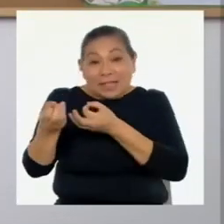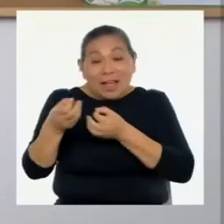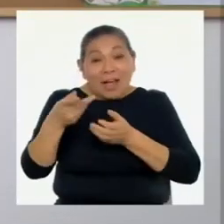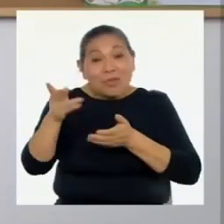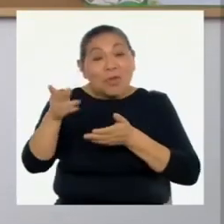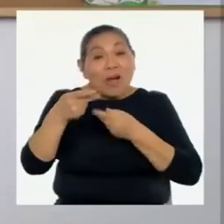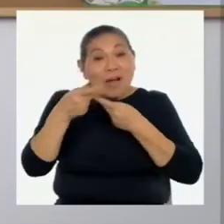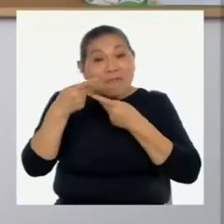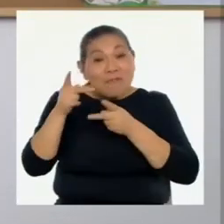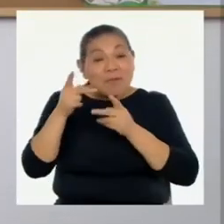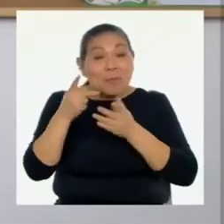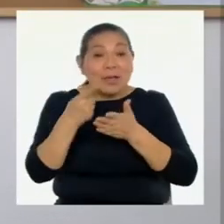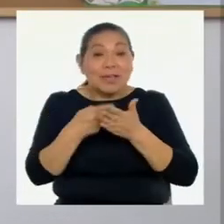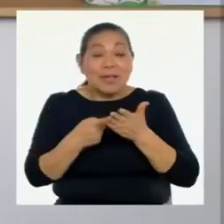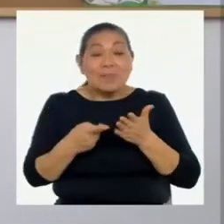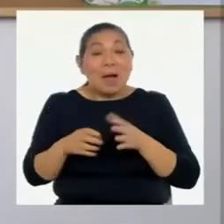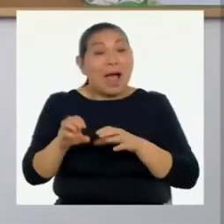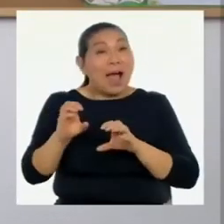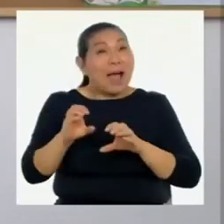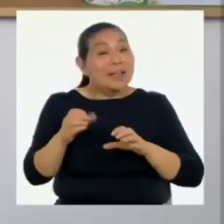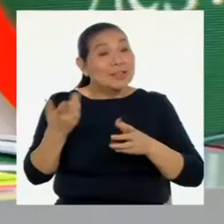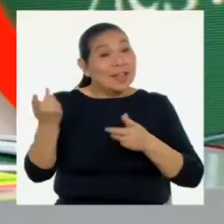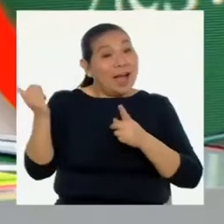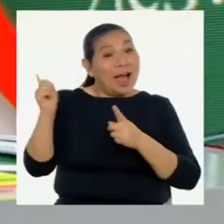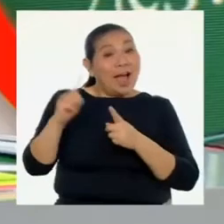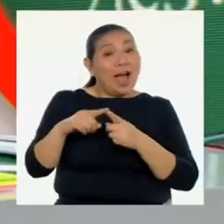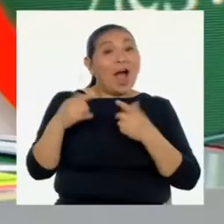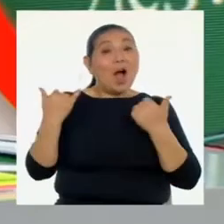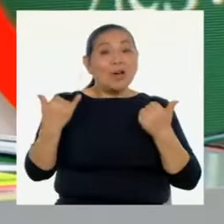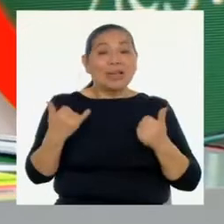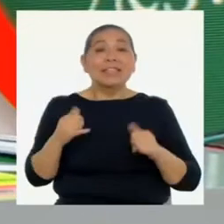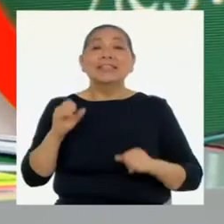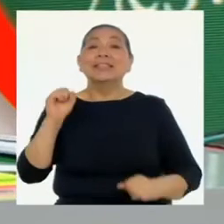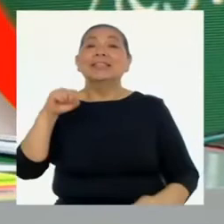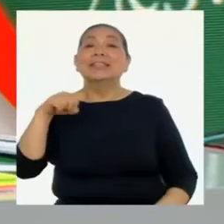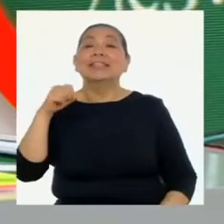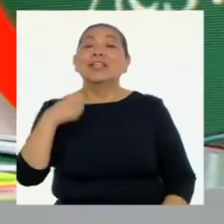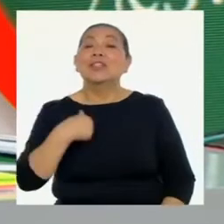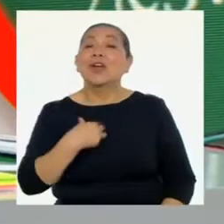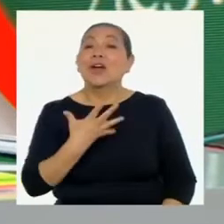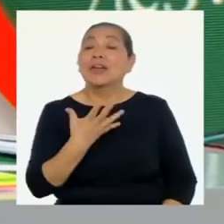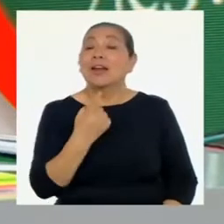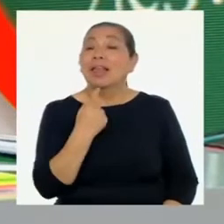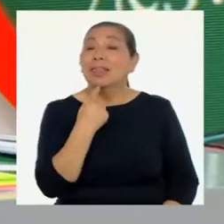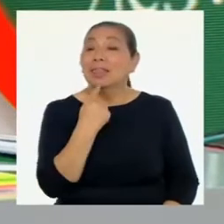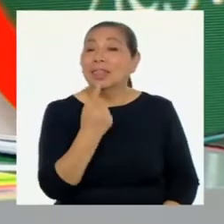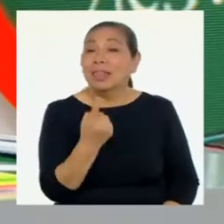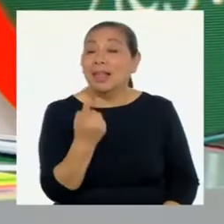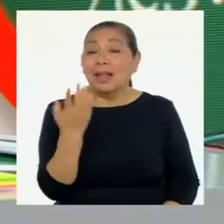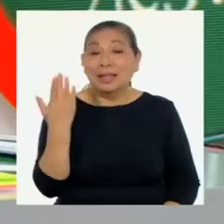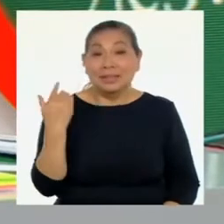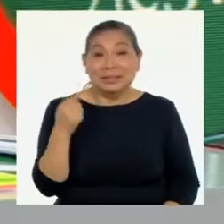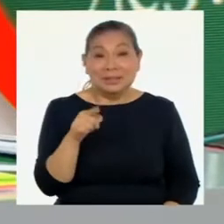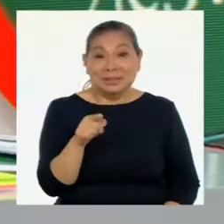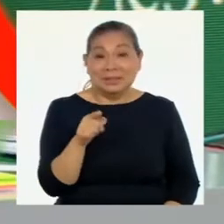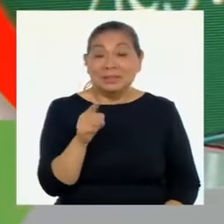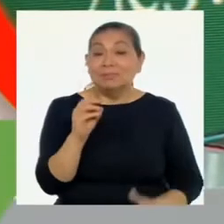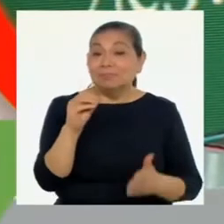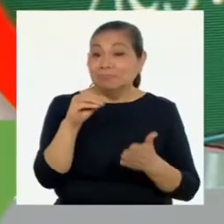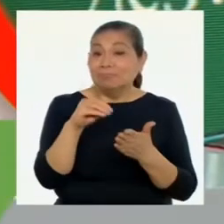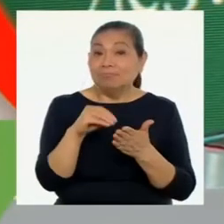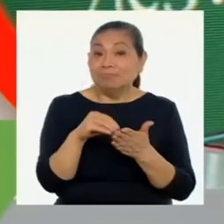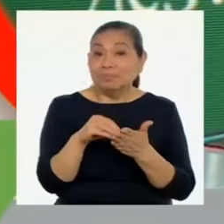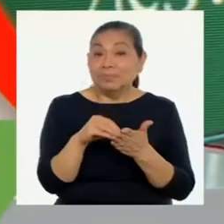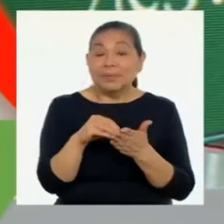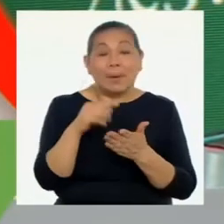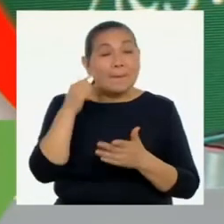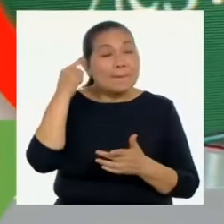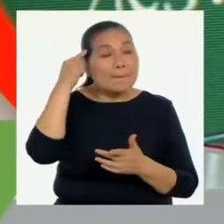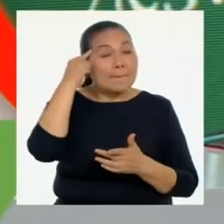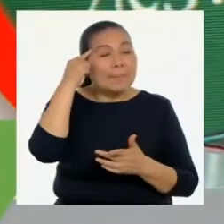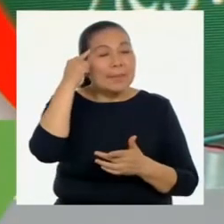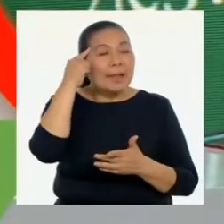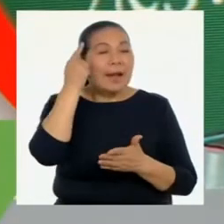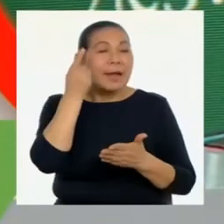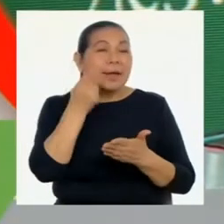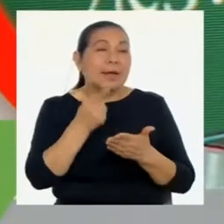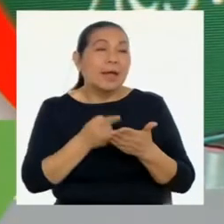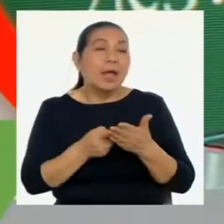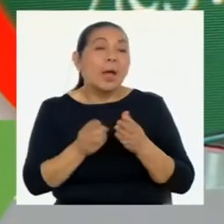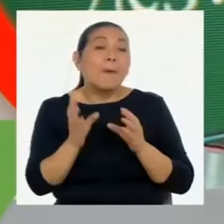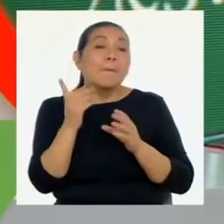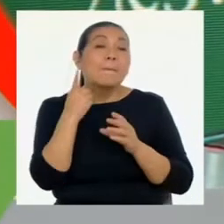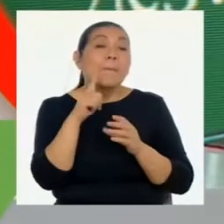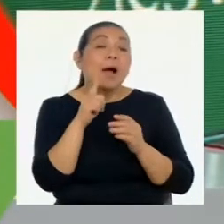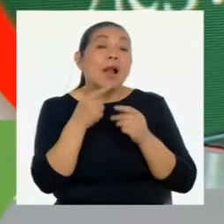en sus casas de lo que hemos hecho hasta ahora. Justamente iba a mencionar que el último reto que tuvieron que cumplir fue el pensar en una